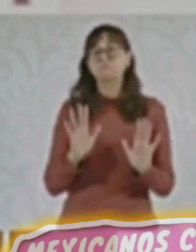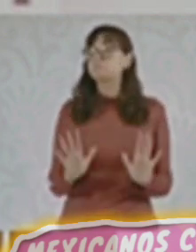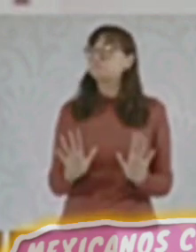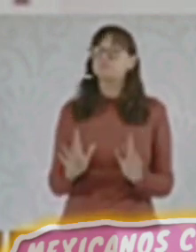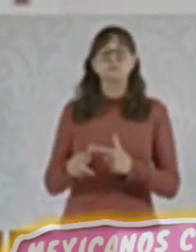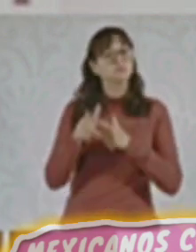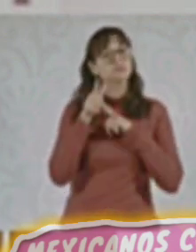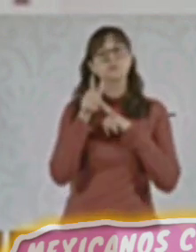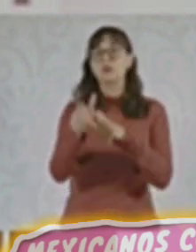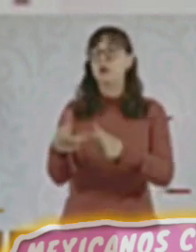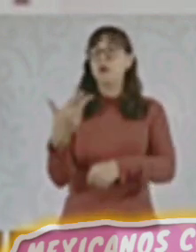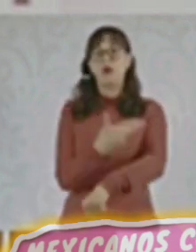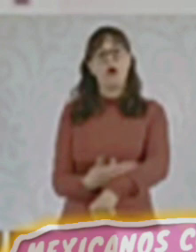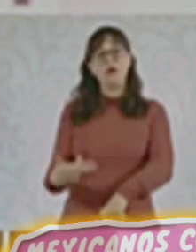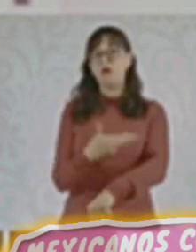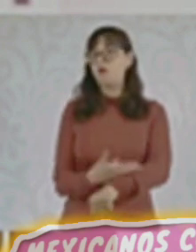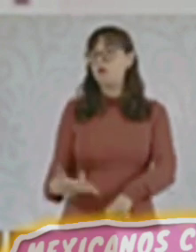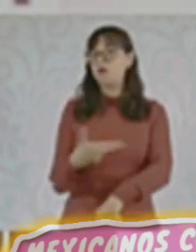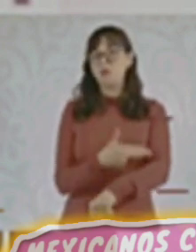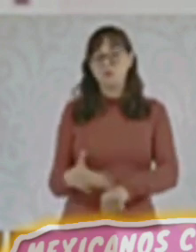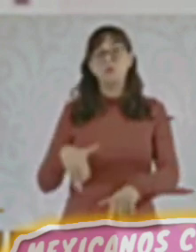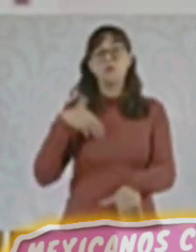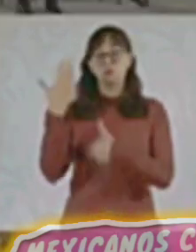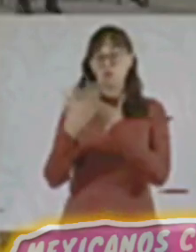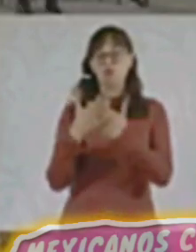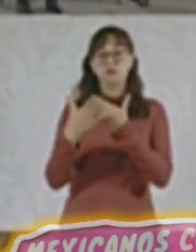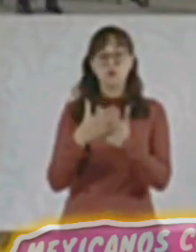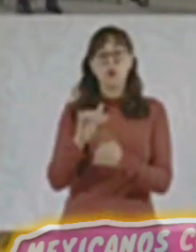Instituto Nacional Electoral continúe, por ahí está